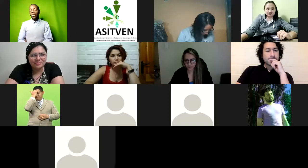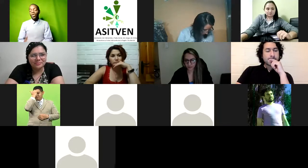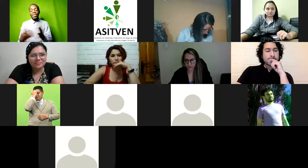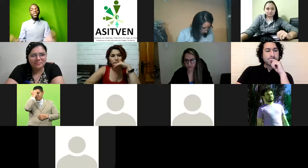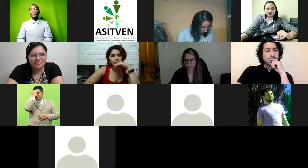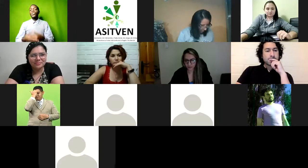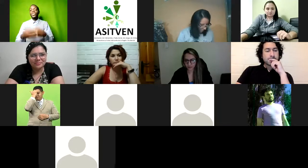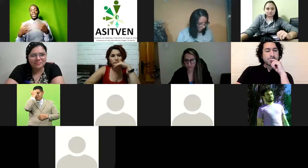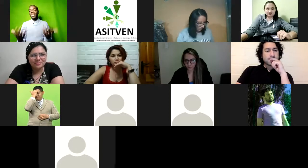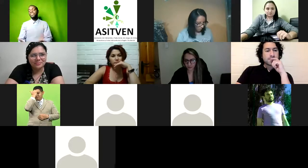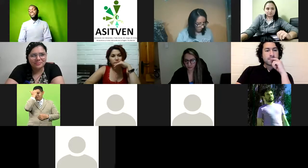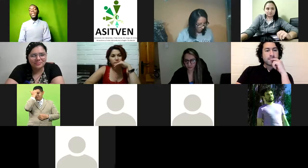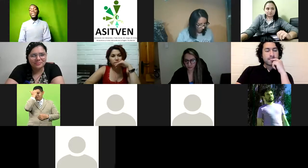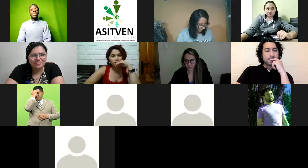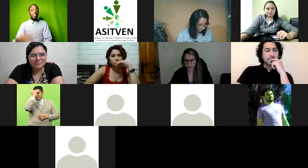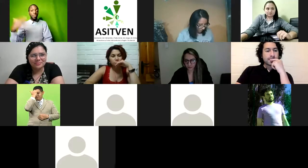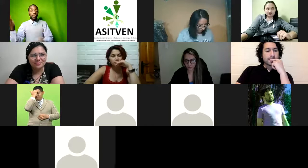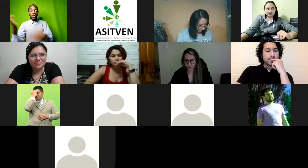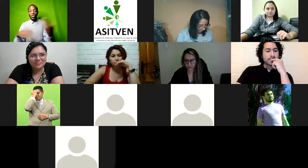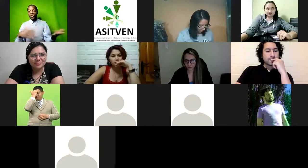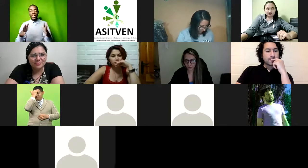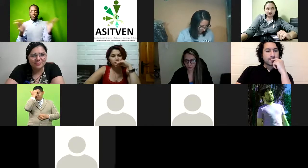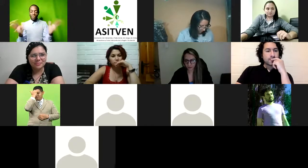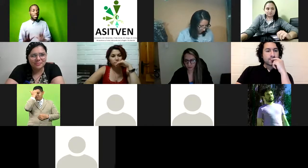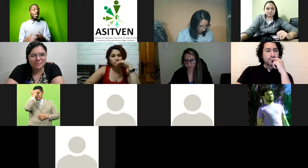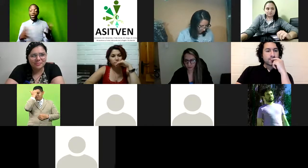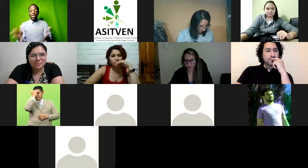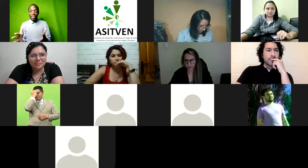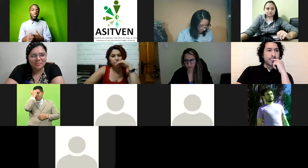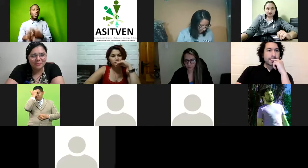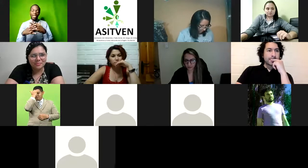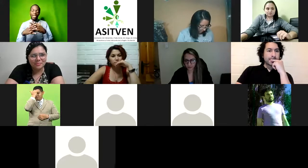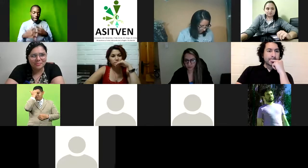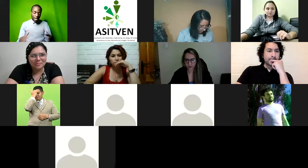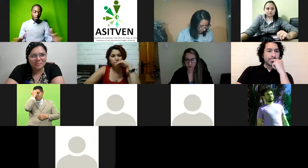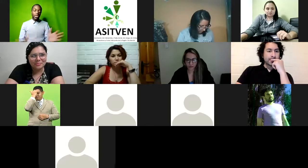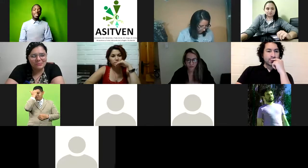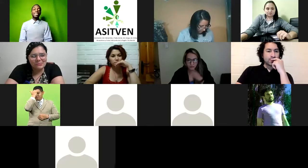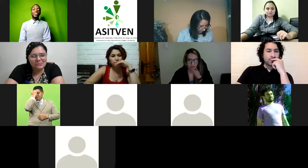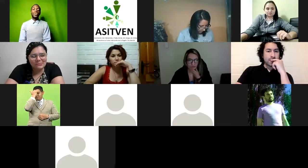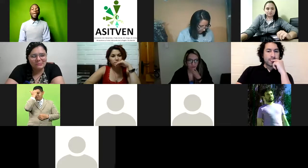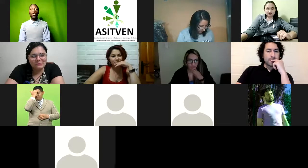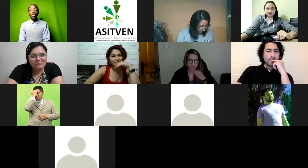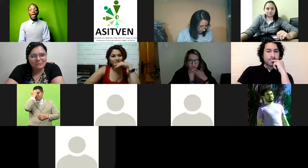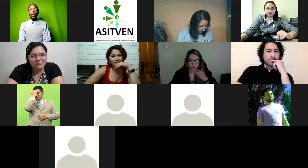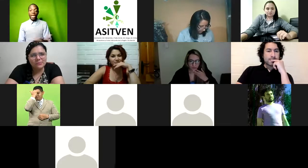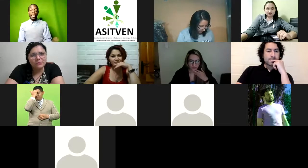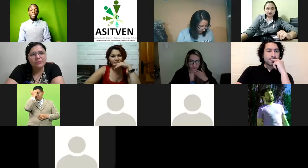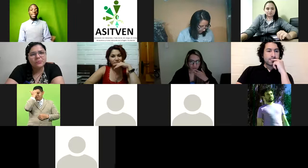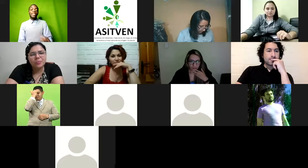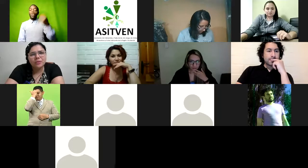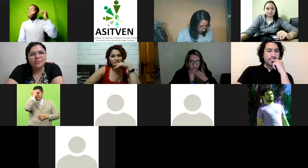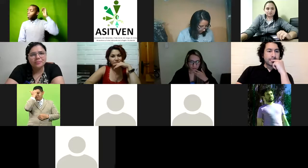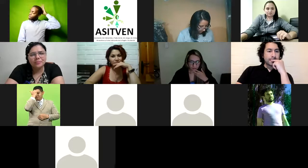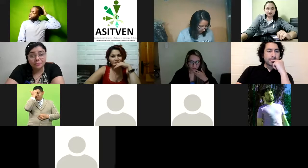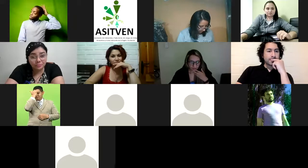la globalización y el hecho de primer mundo, segundo mundo, que entonces, o tercer mundo, que entonces no valora lo que aquí